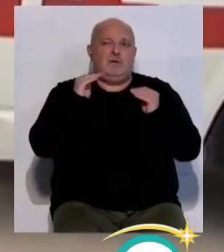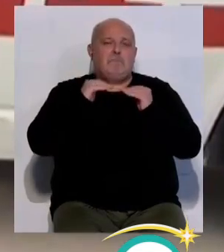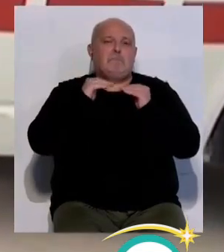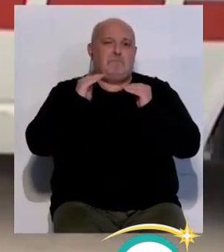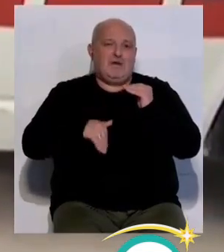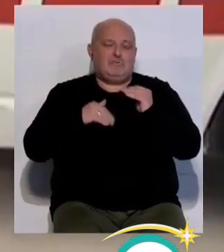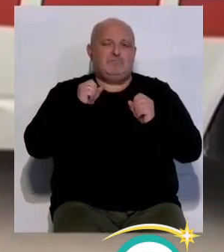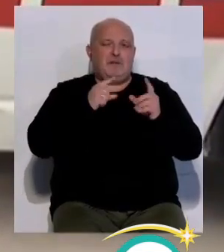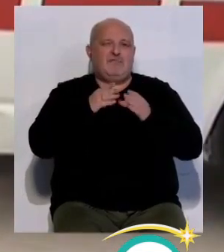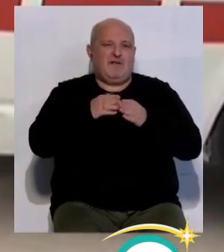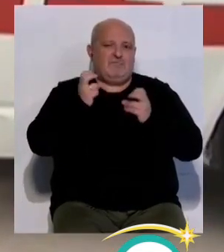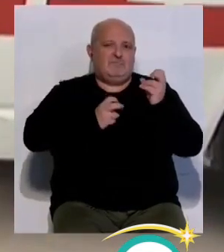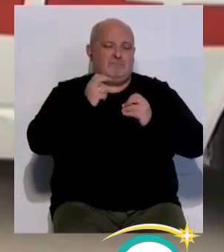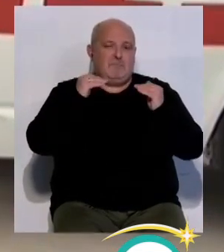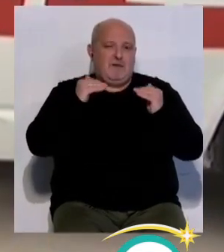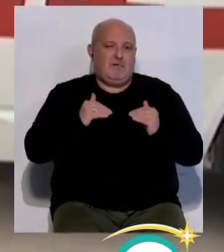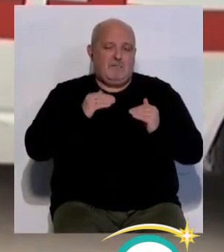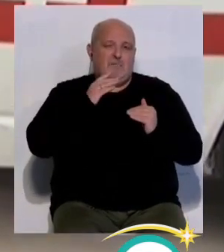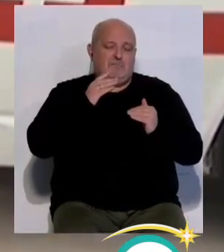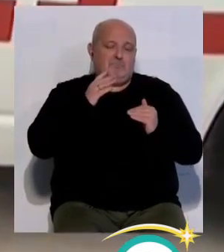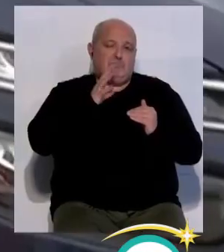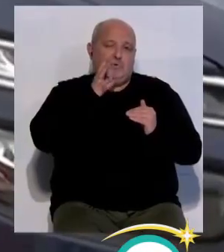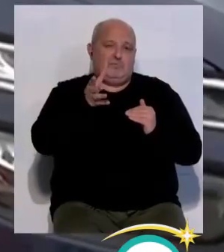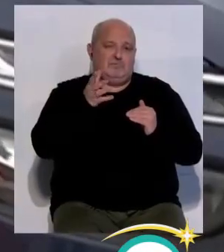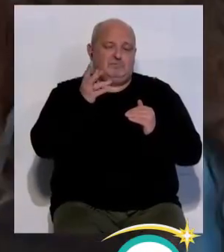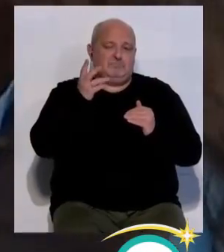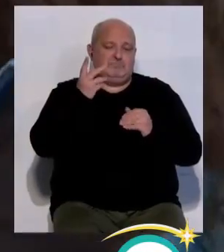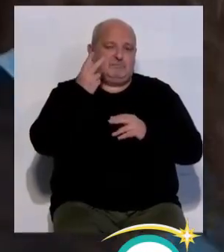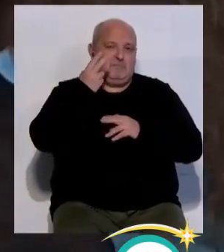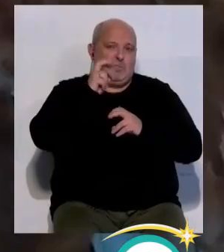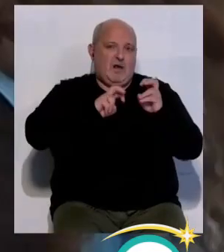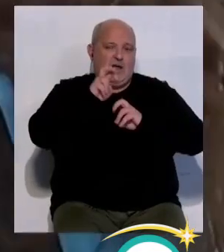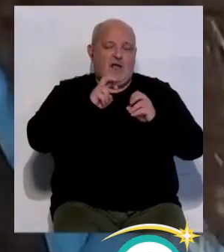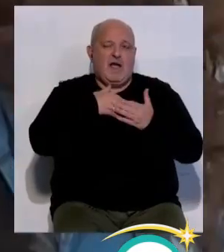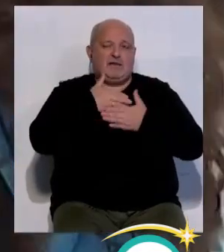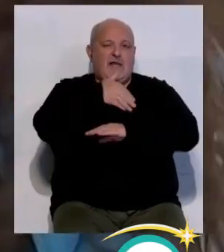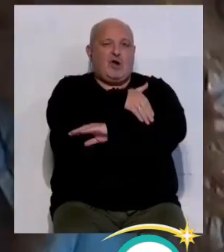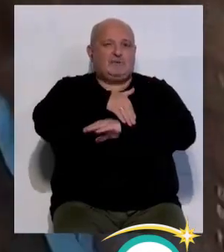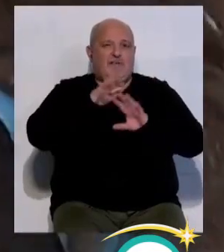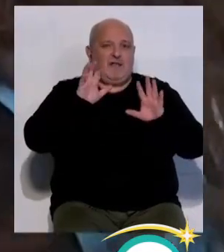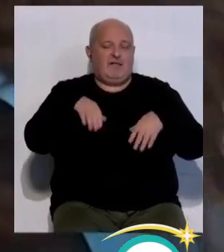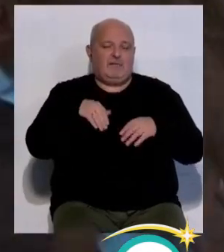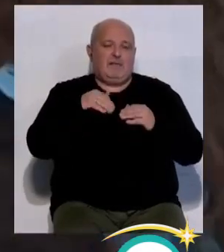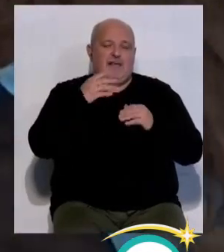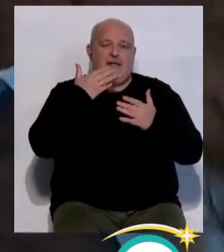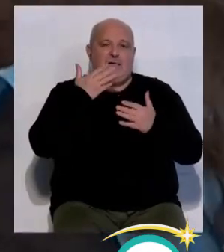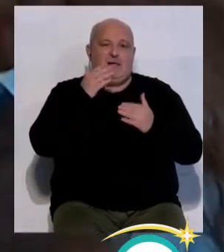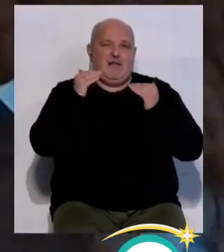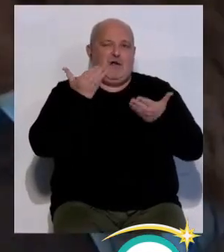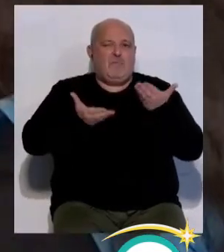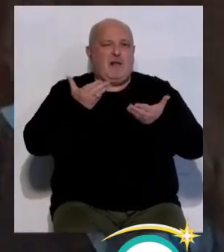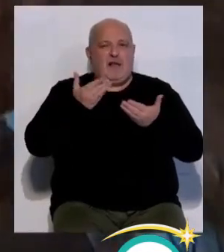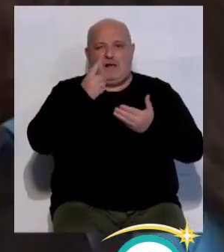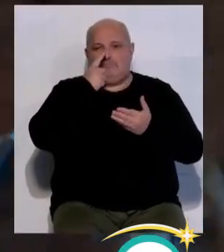menos embarcaciones y personas llegadas por vía marítima intentando cruzar el estrecho hasta las costas gaditanas se registraron respecto a